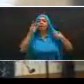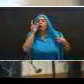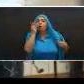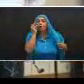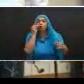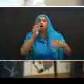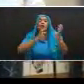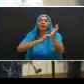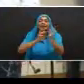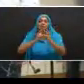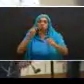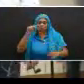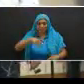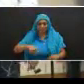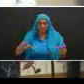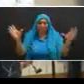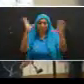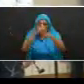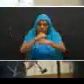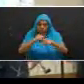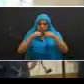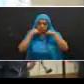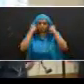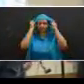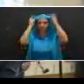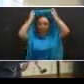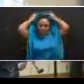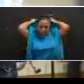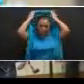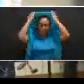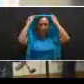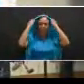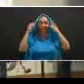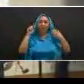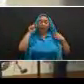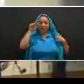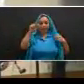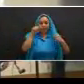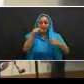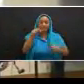esta noche ese Jesús está aquí.